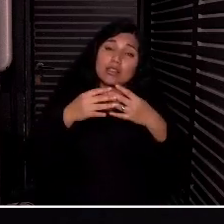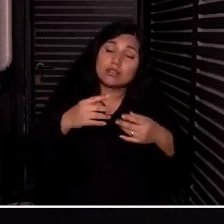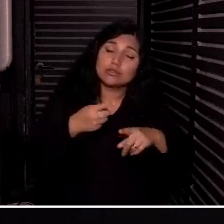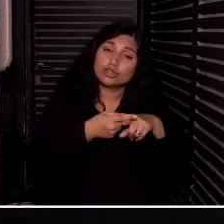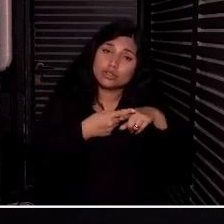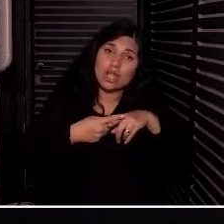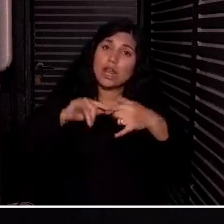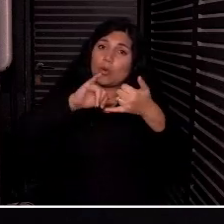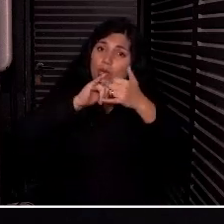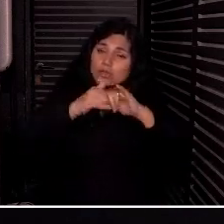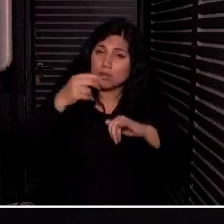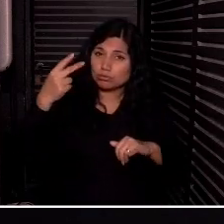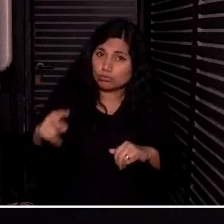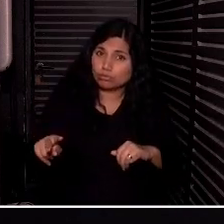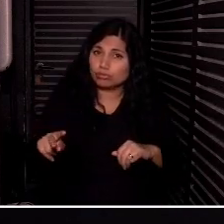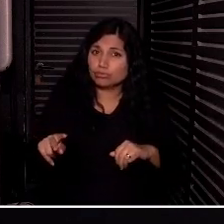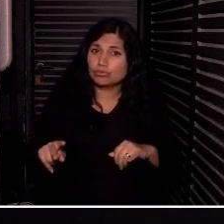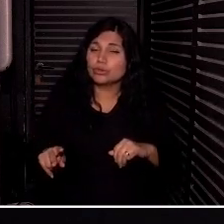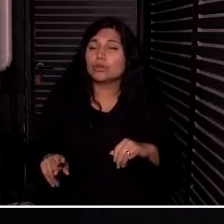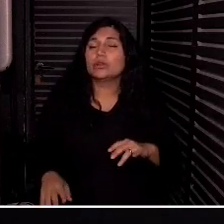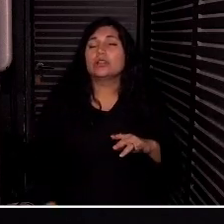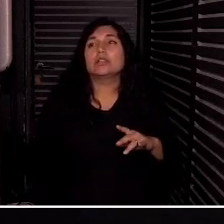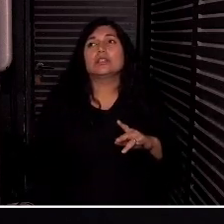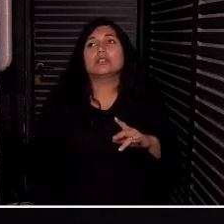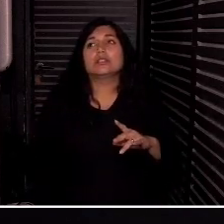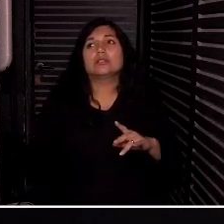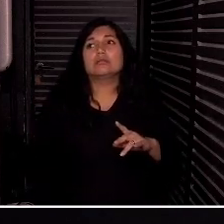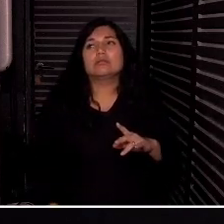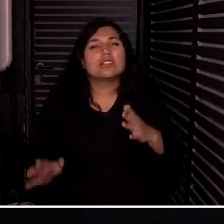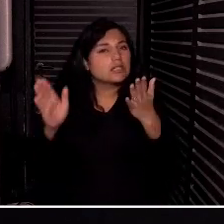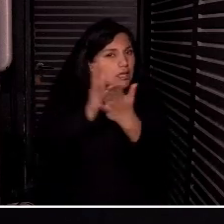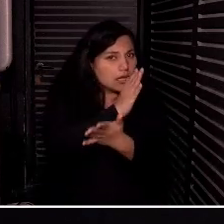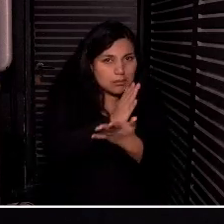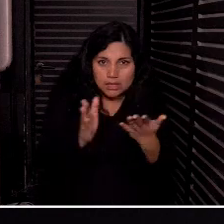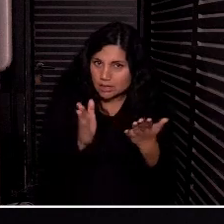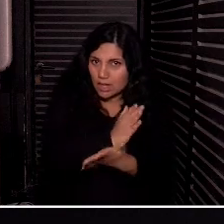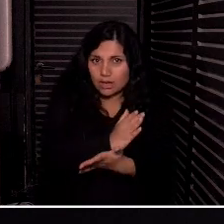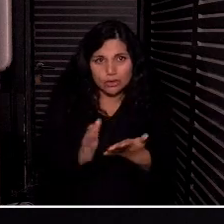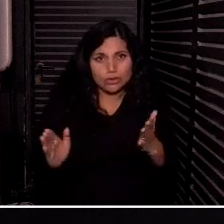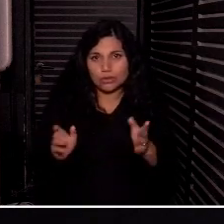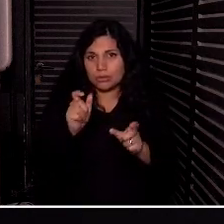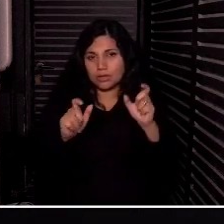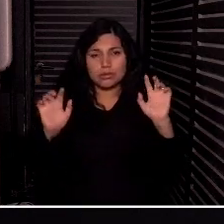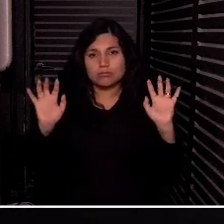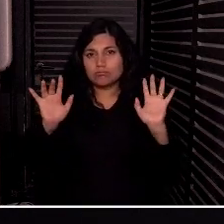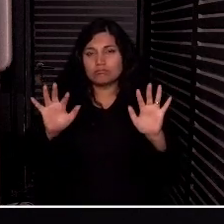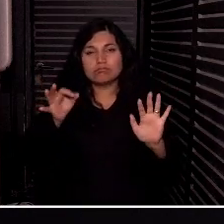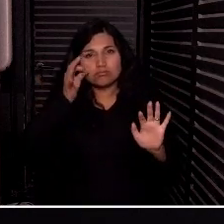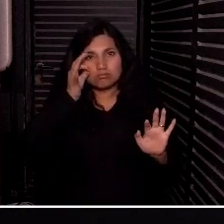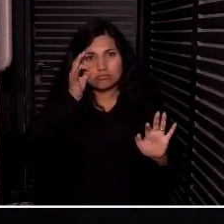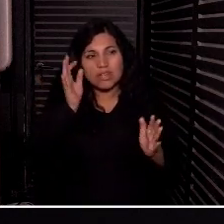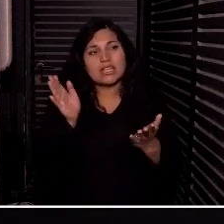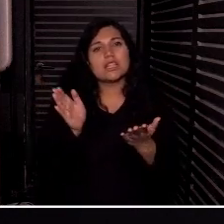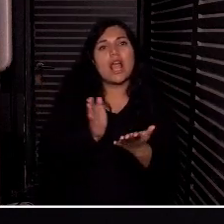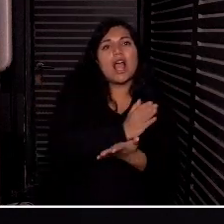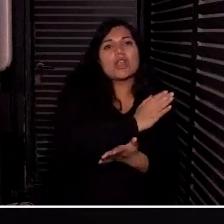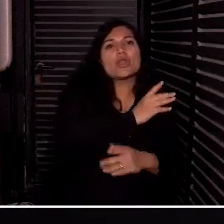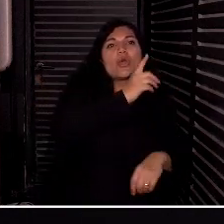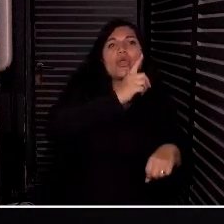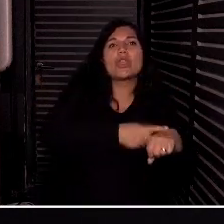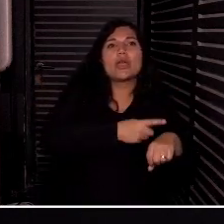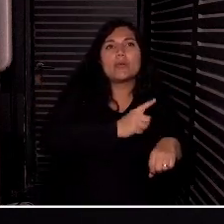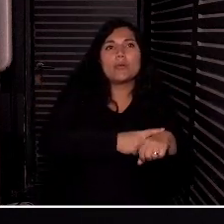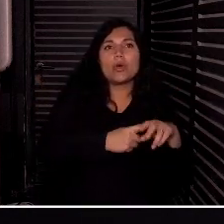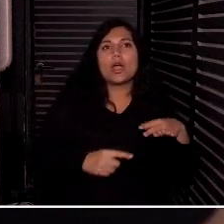medios propios lo que les llega siguen segmentando la audiencia pero las están sacando del tiempo y espacio que